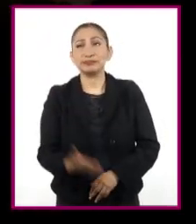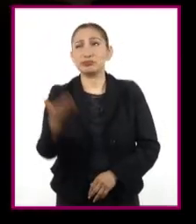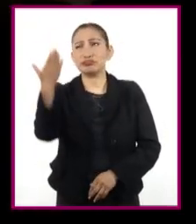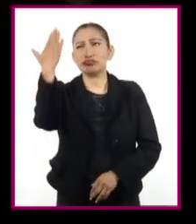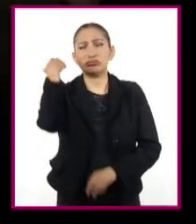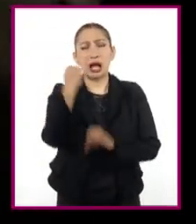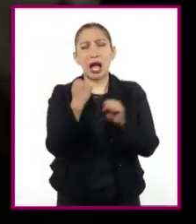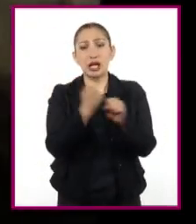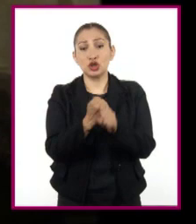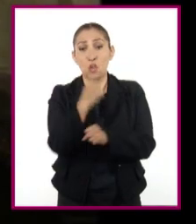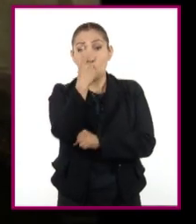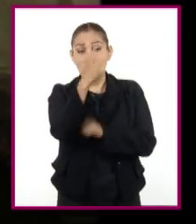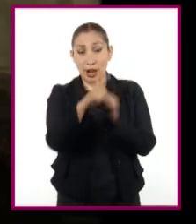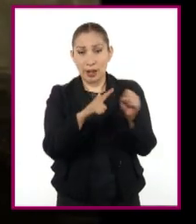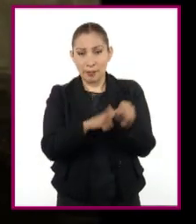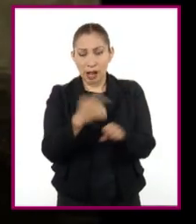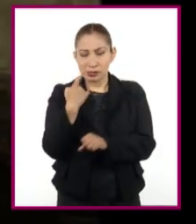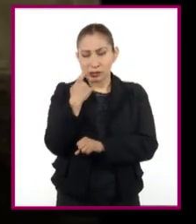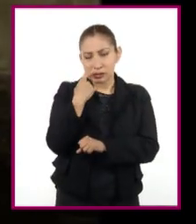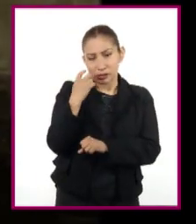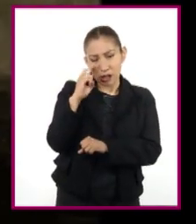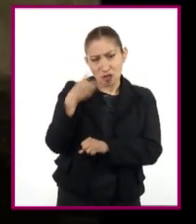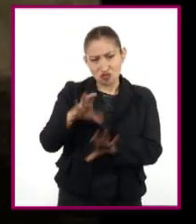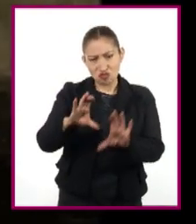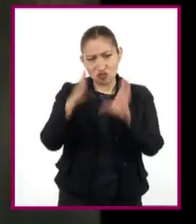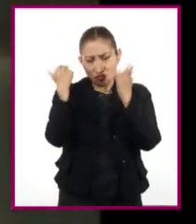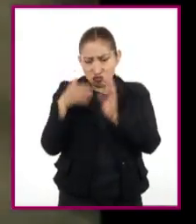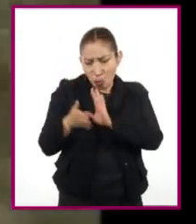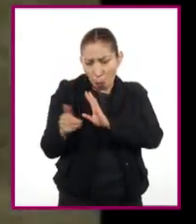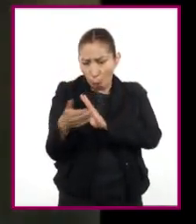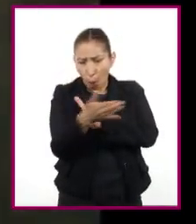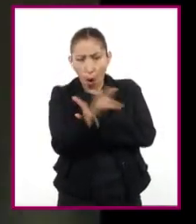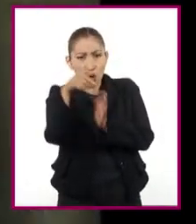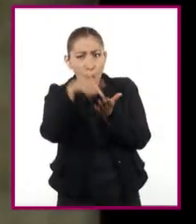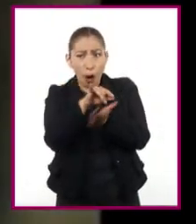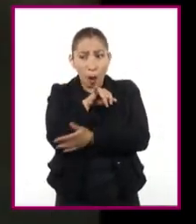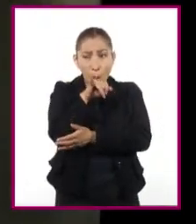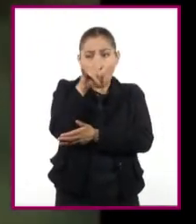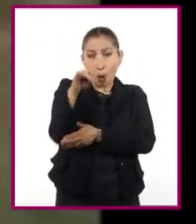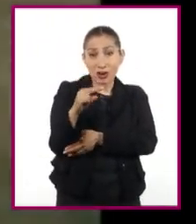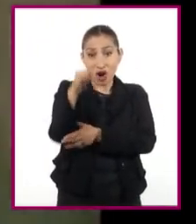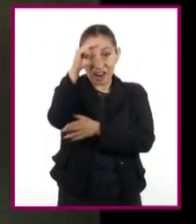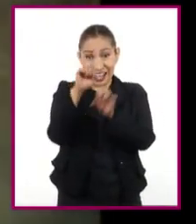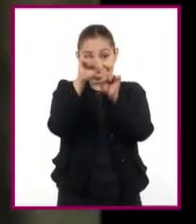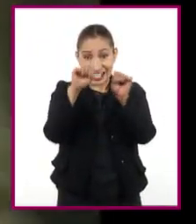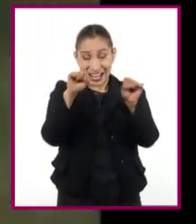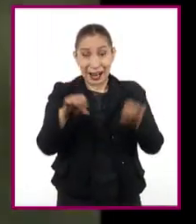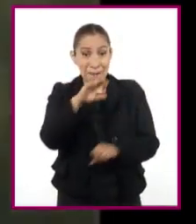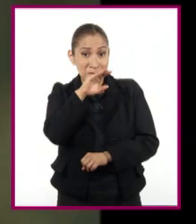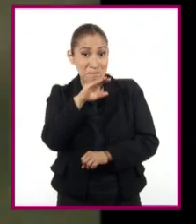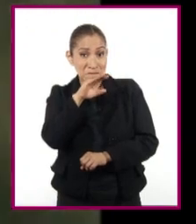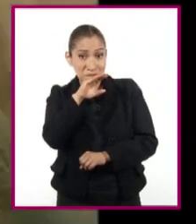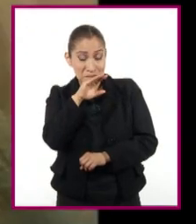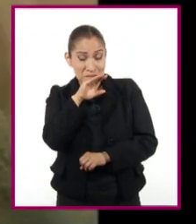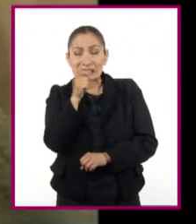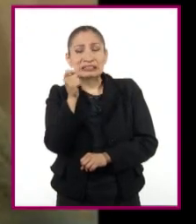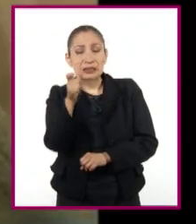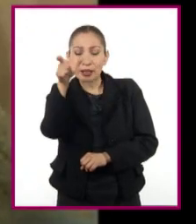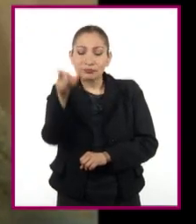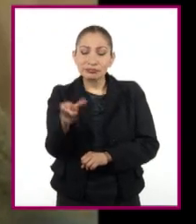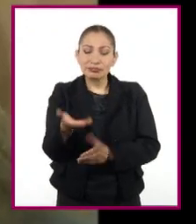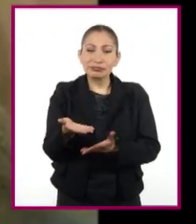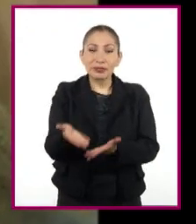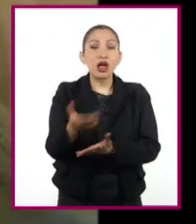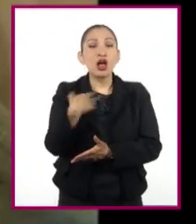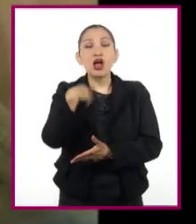Hace muchos años, un depredador astuto y veloz recorría los rincones más apartados del norte de la Sierra Madre. Se trata